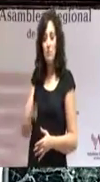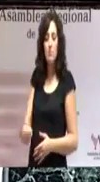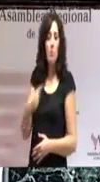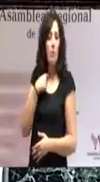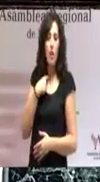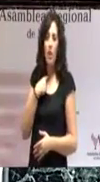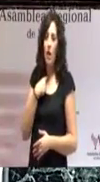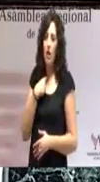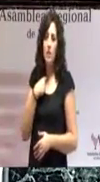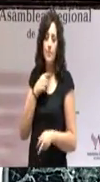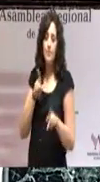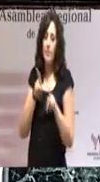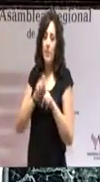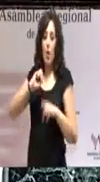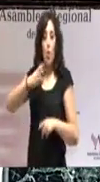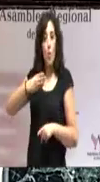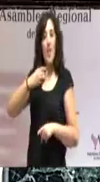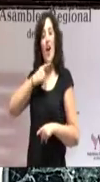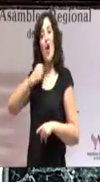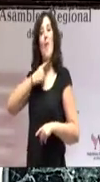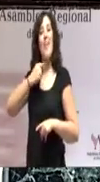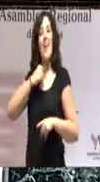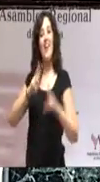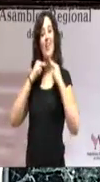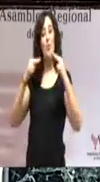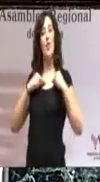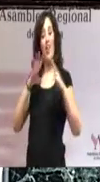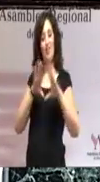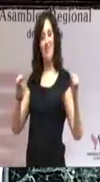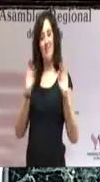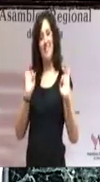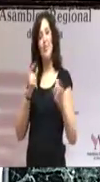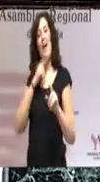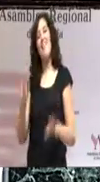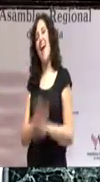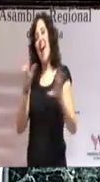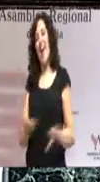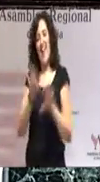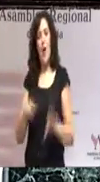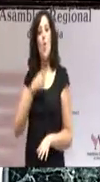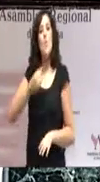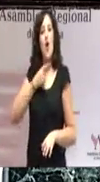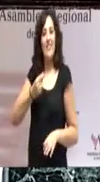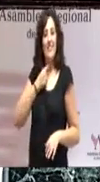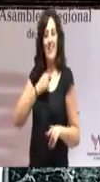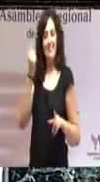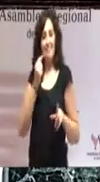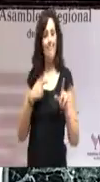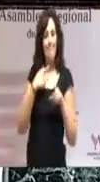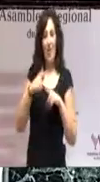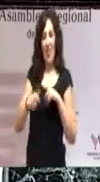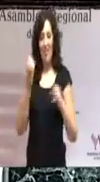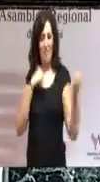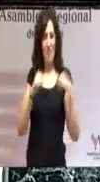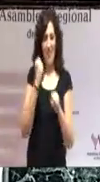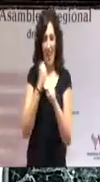irreparable para el Club de la Comedia de los Diputados y para los grandes humoristas gráficos que tan buen trabajo hacen y que